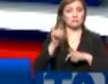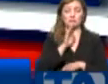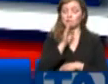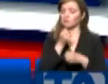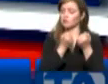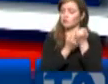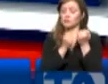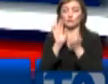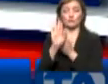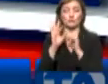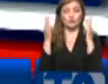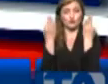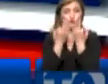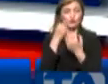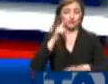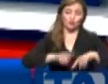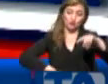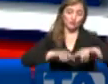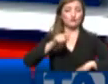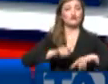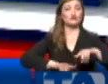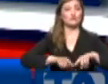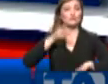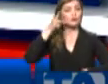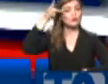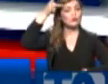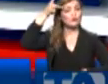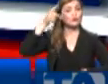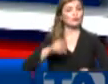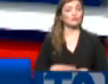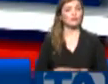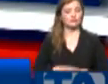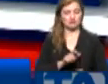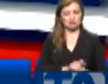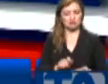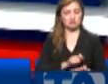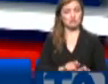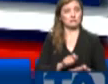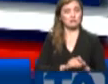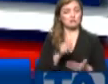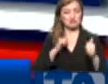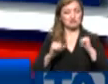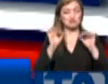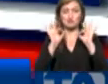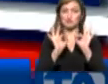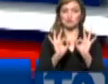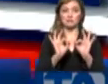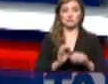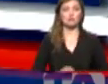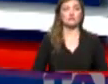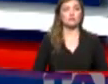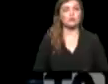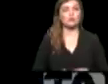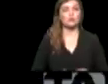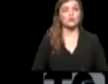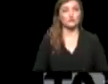con el apoyo de sus familiares, de sus amigos, de sus padres, escribe guiones y también actúa muy bien.